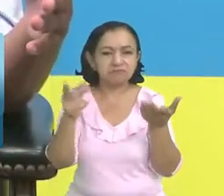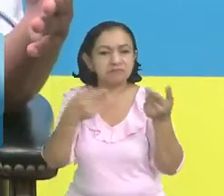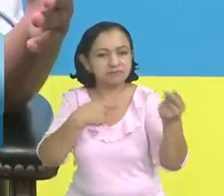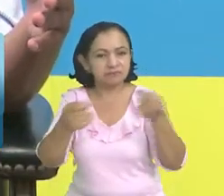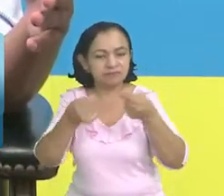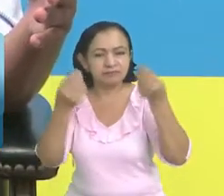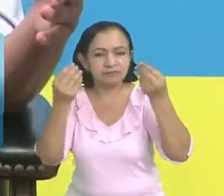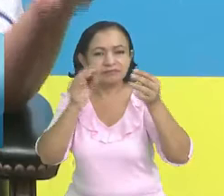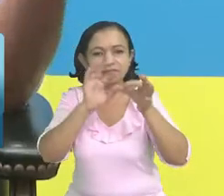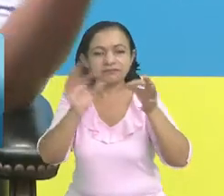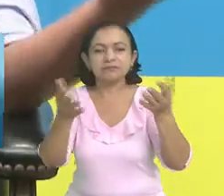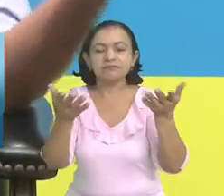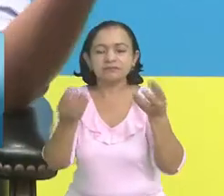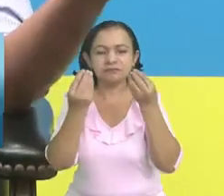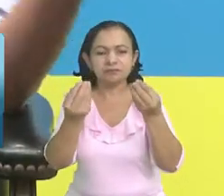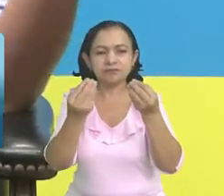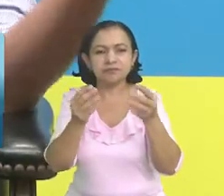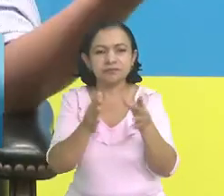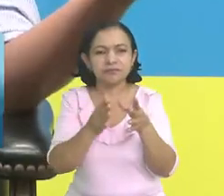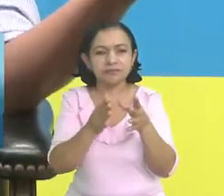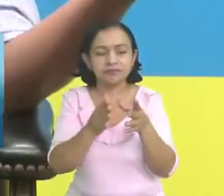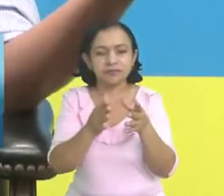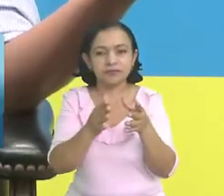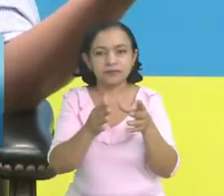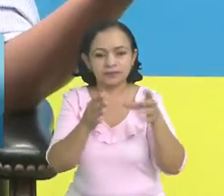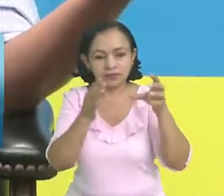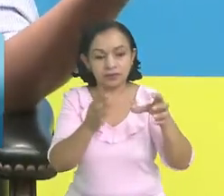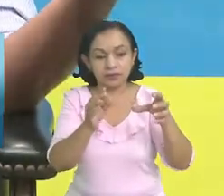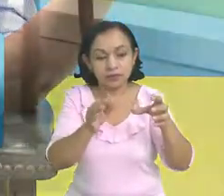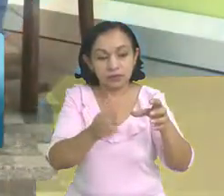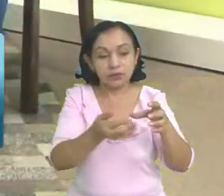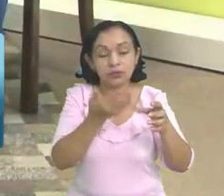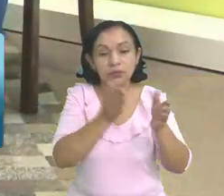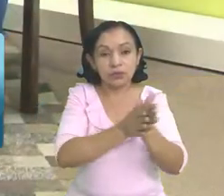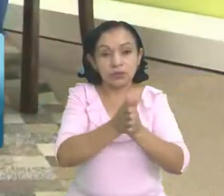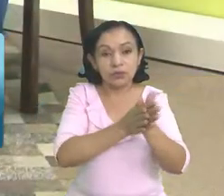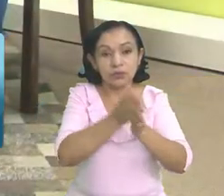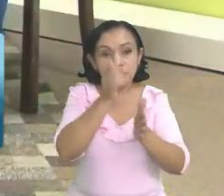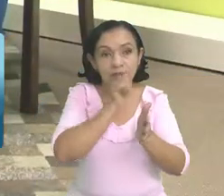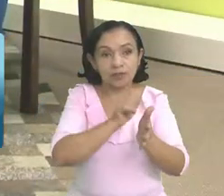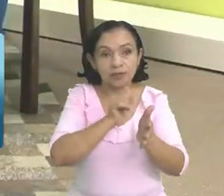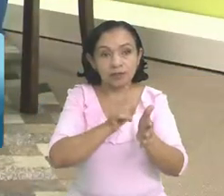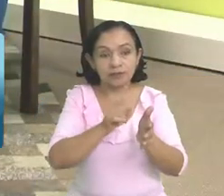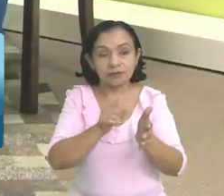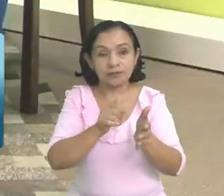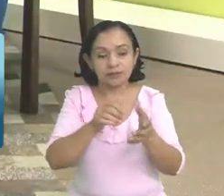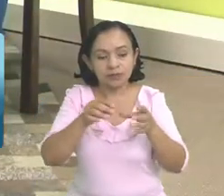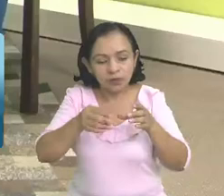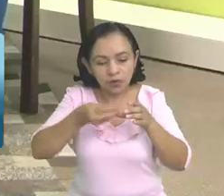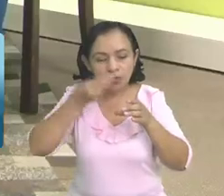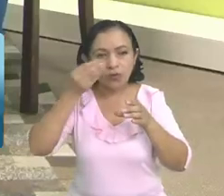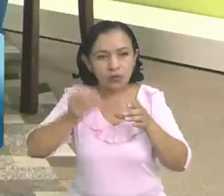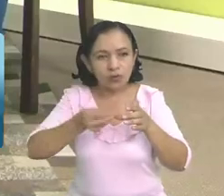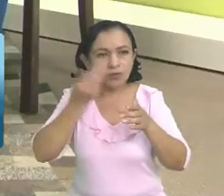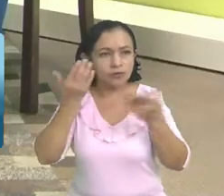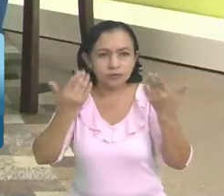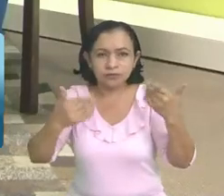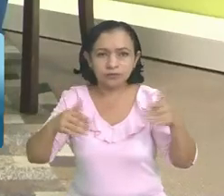gran bastante pitaya. Bastante de pitaya. Y la pitaya es bien dulce. O sea, exacto. Por ejemplo, un fresco pitaya o comerse la fruta